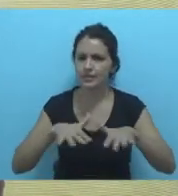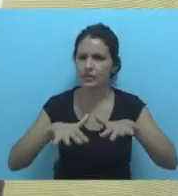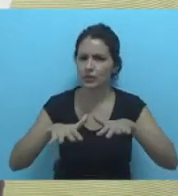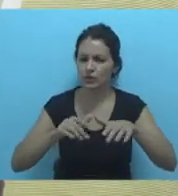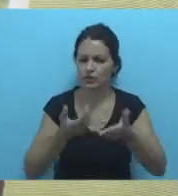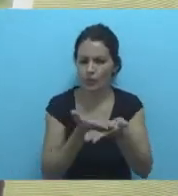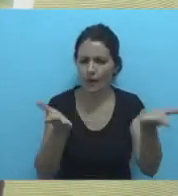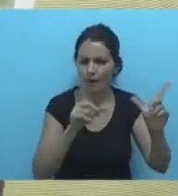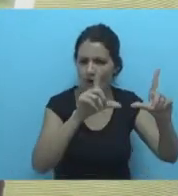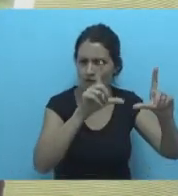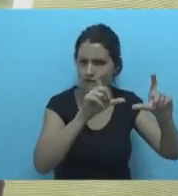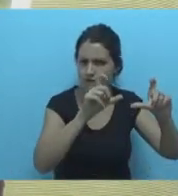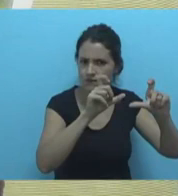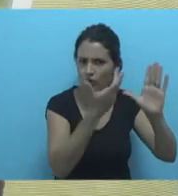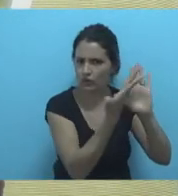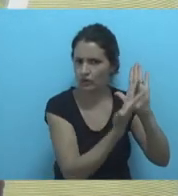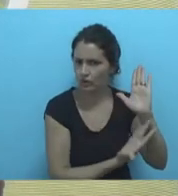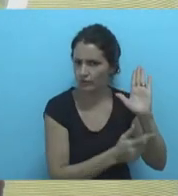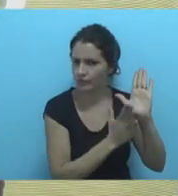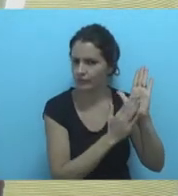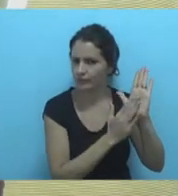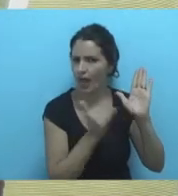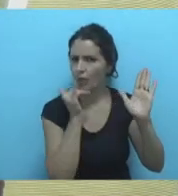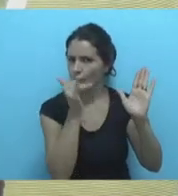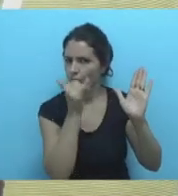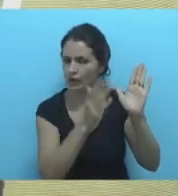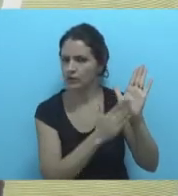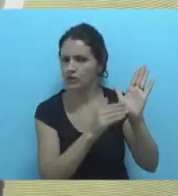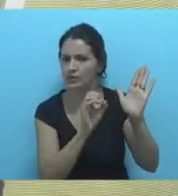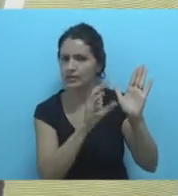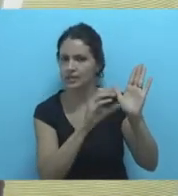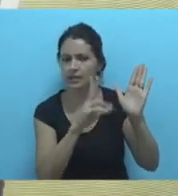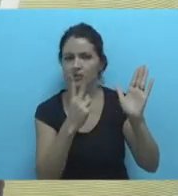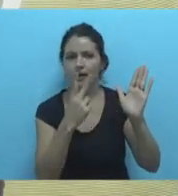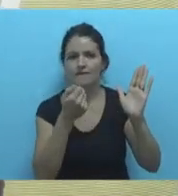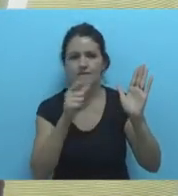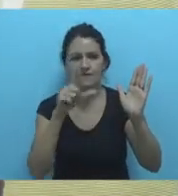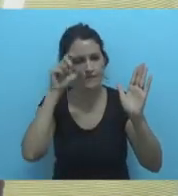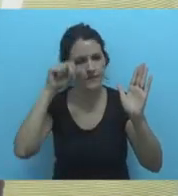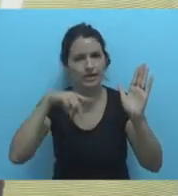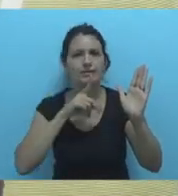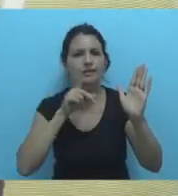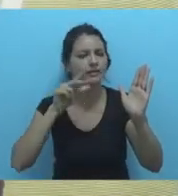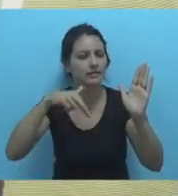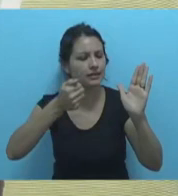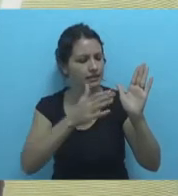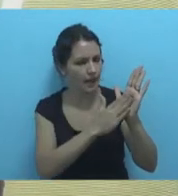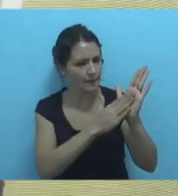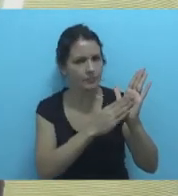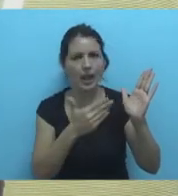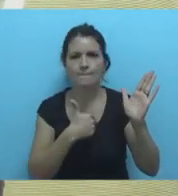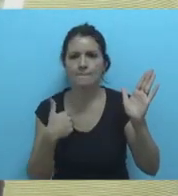foto y contarles que ella es Valentina, es la hija de Mauro y Analía.